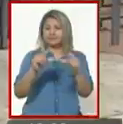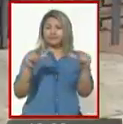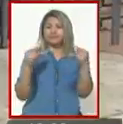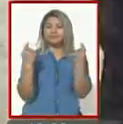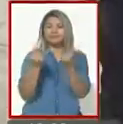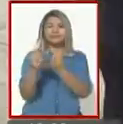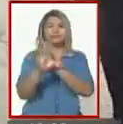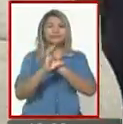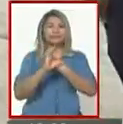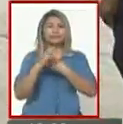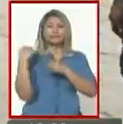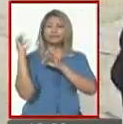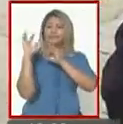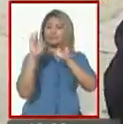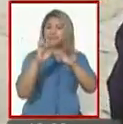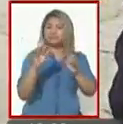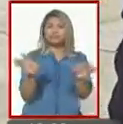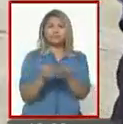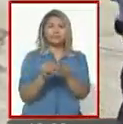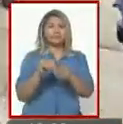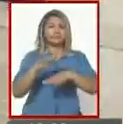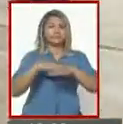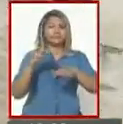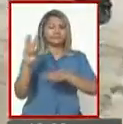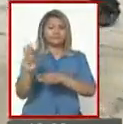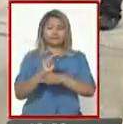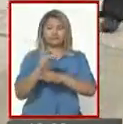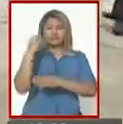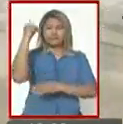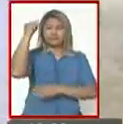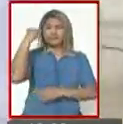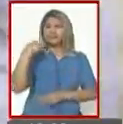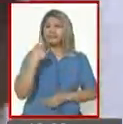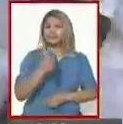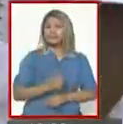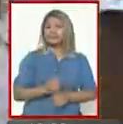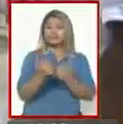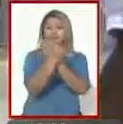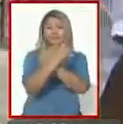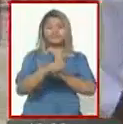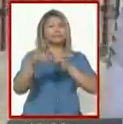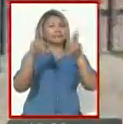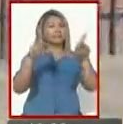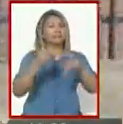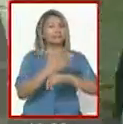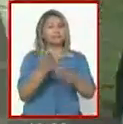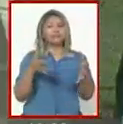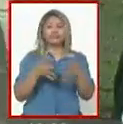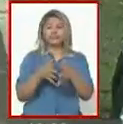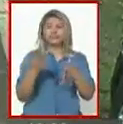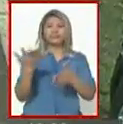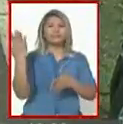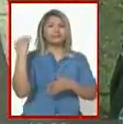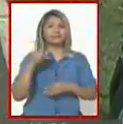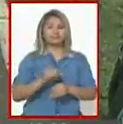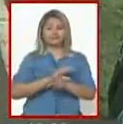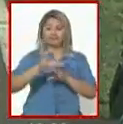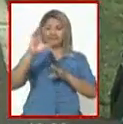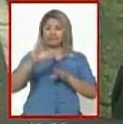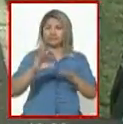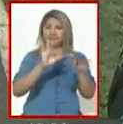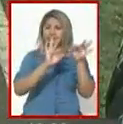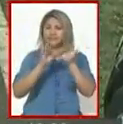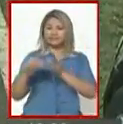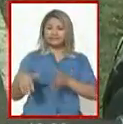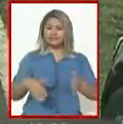sector cooperativo asistió a la reunión convocada por el ministro de gobierno con la postura de liberar a los detenidos durante el bloqueo y además del cumplimiento de